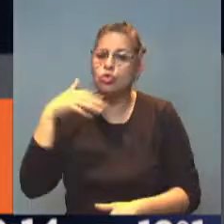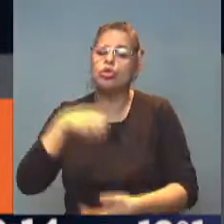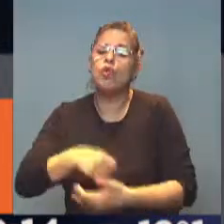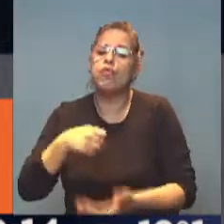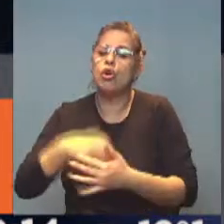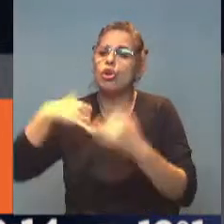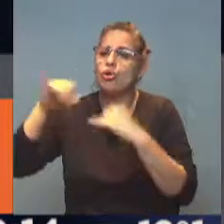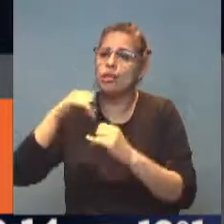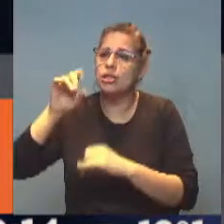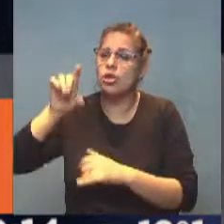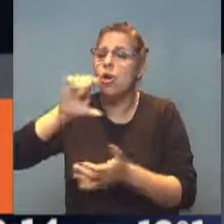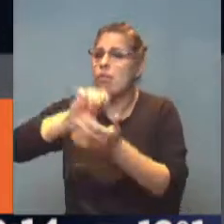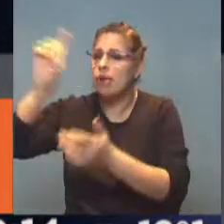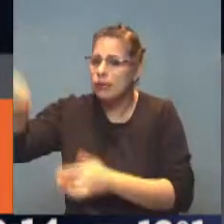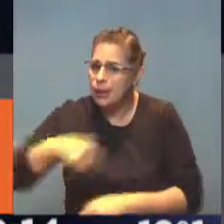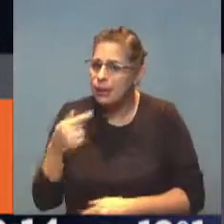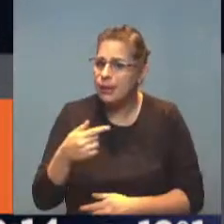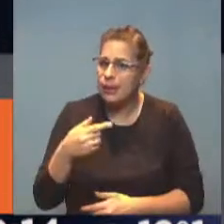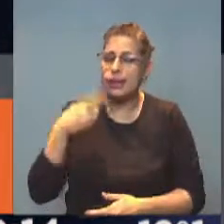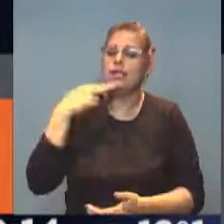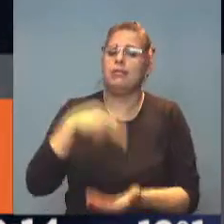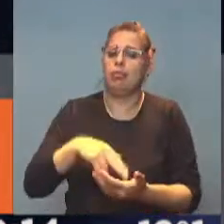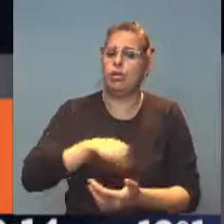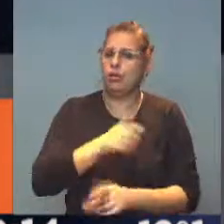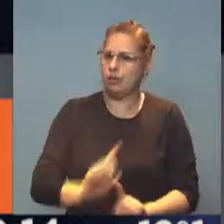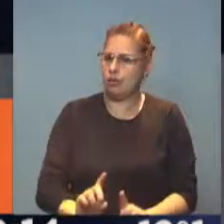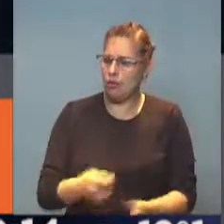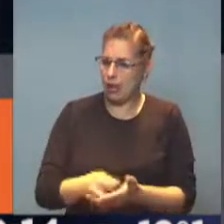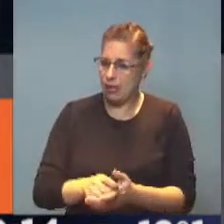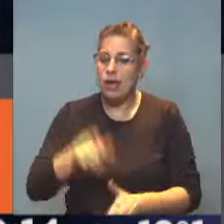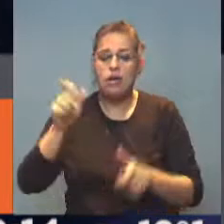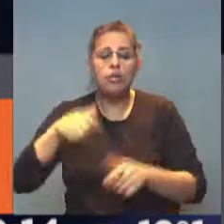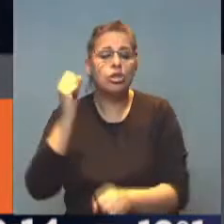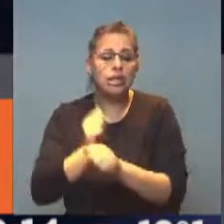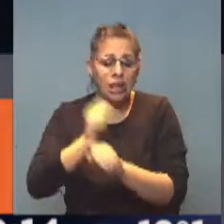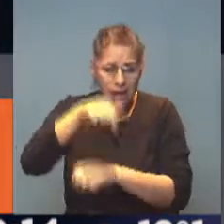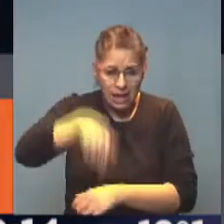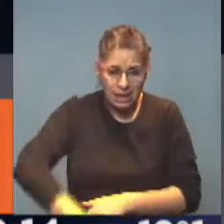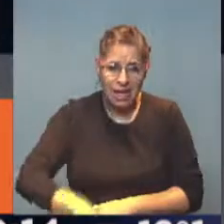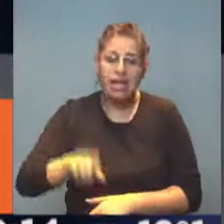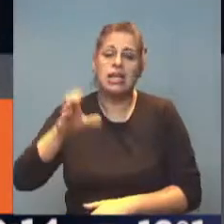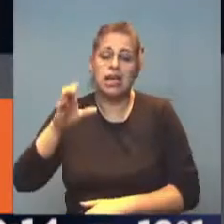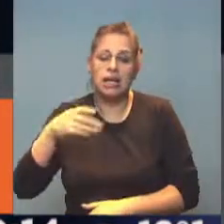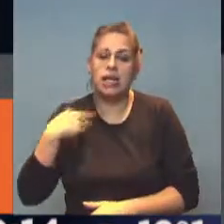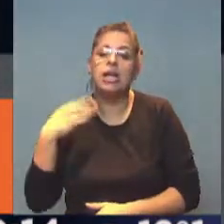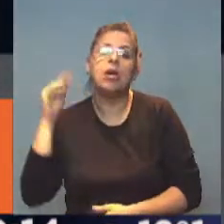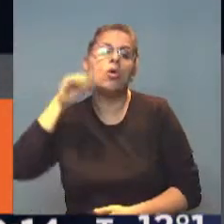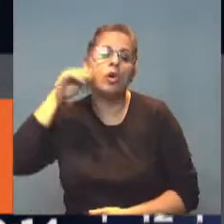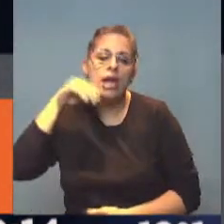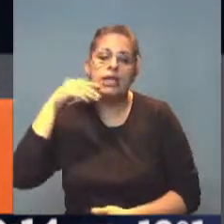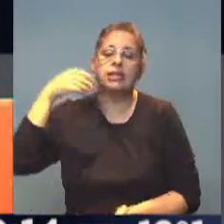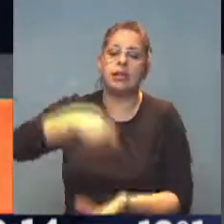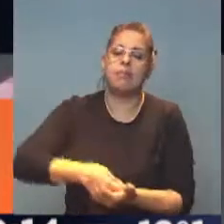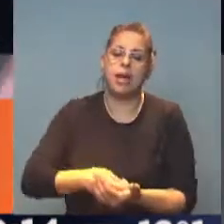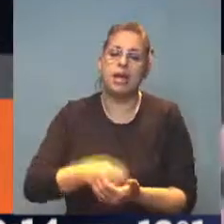impuesto a las ganancias es una vergüenza que un muchacho de los que laburan acá porque decidí hacer una extra pague impuesto a las ganancias